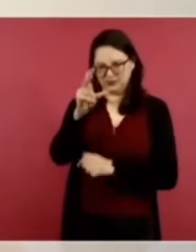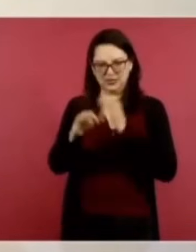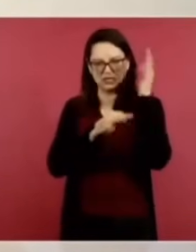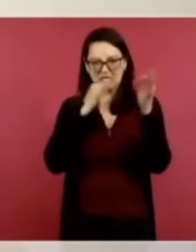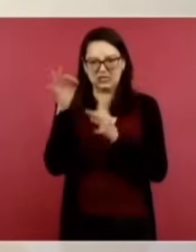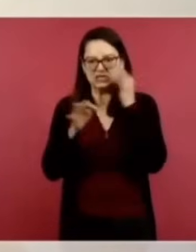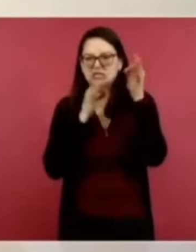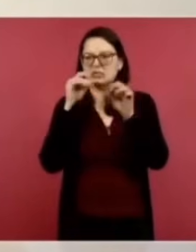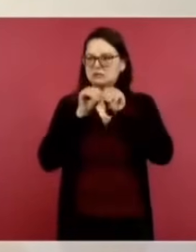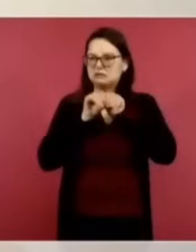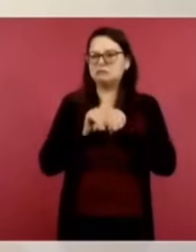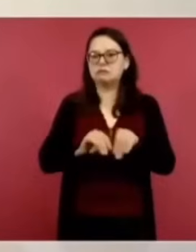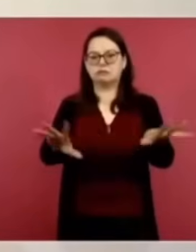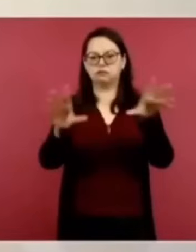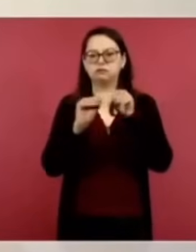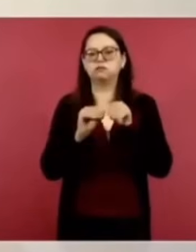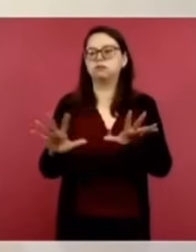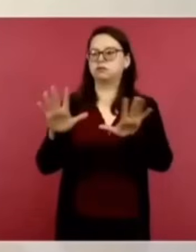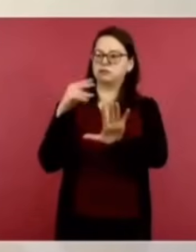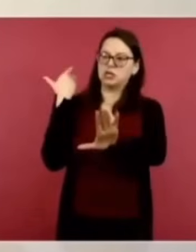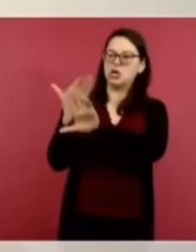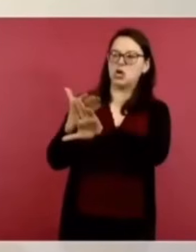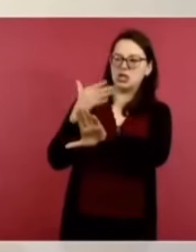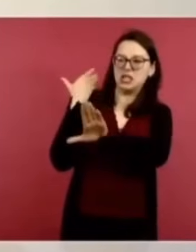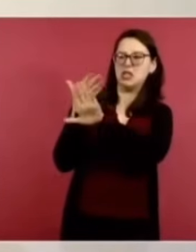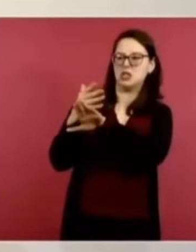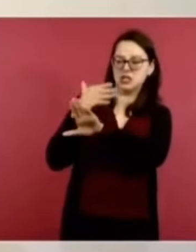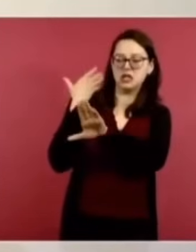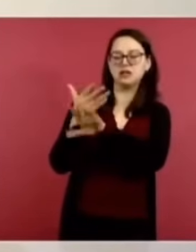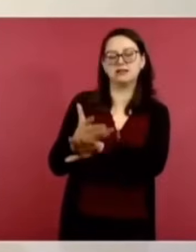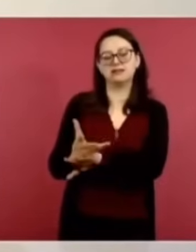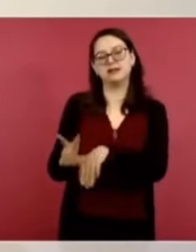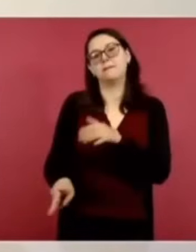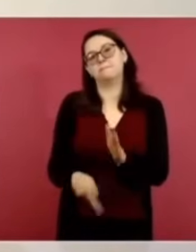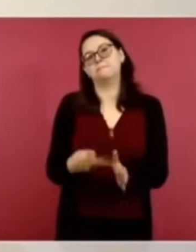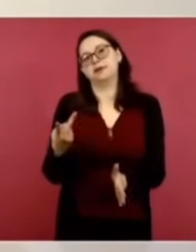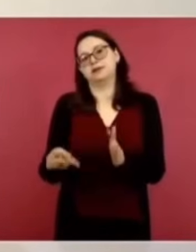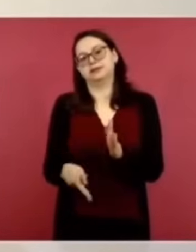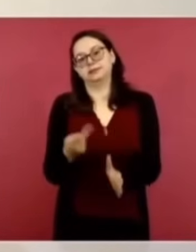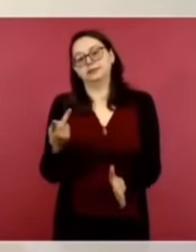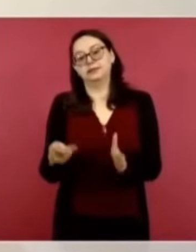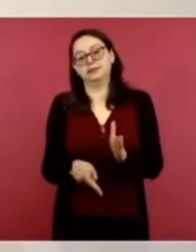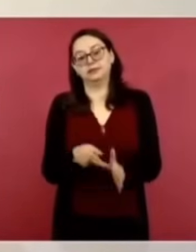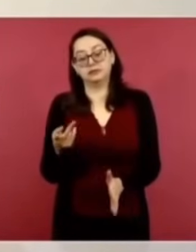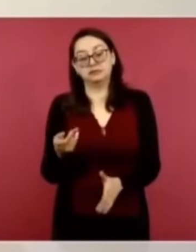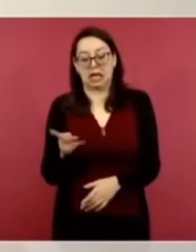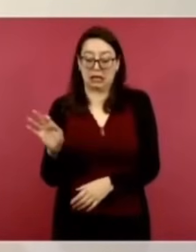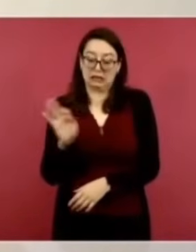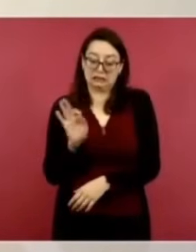pero lo atribuyo a que hay una campaña